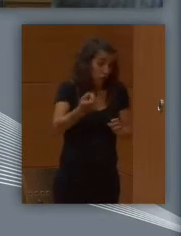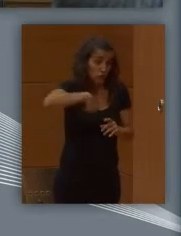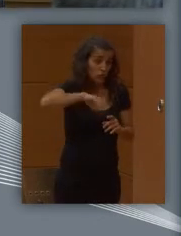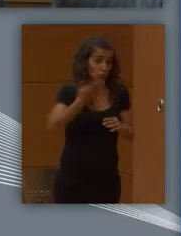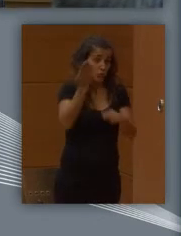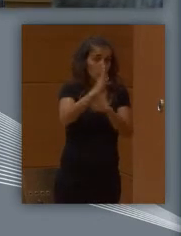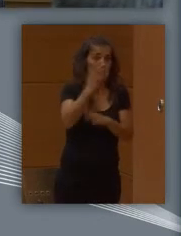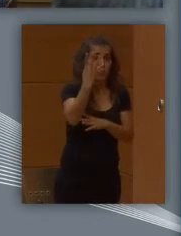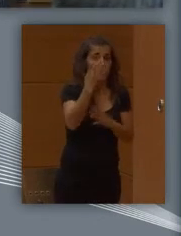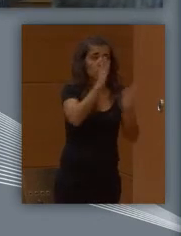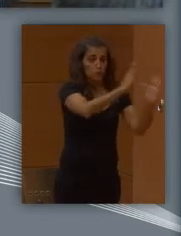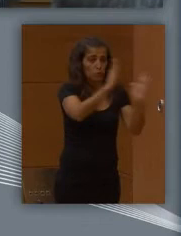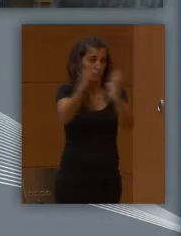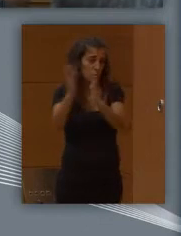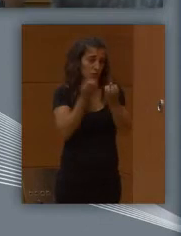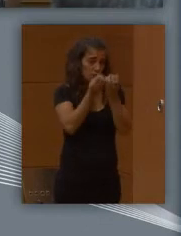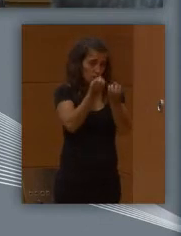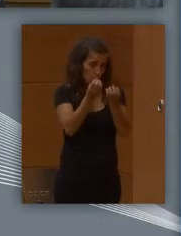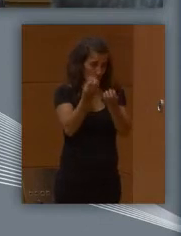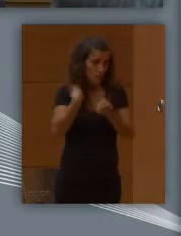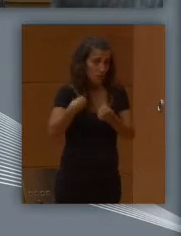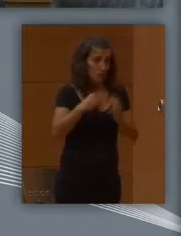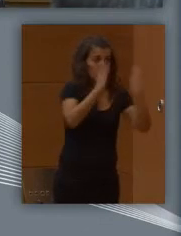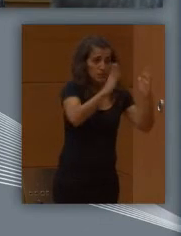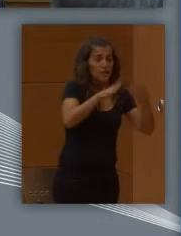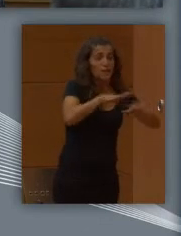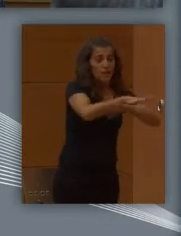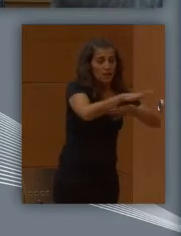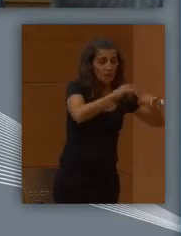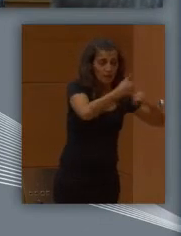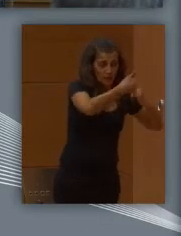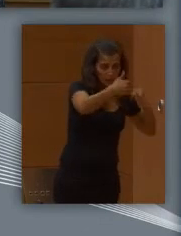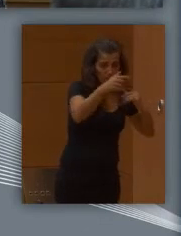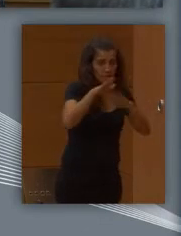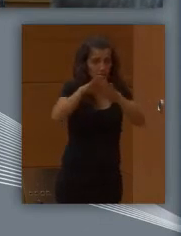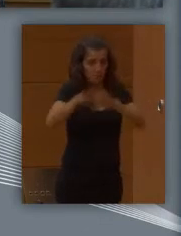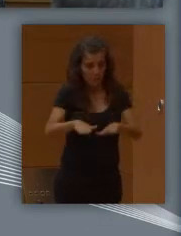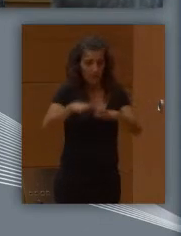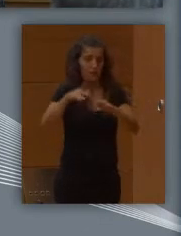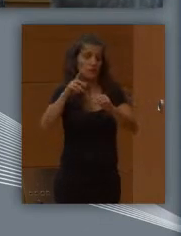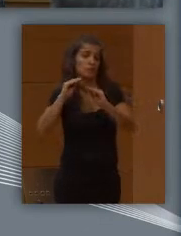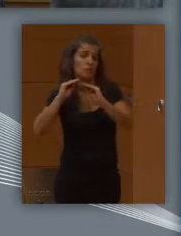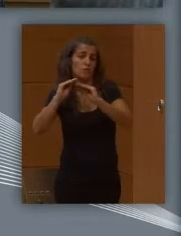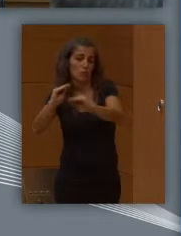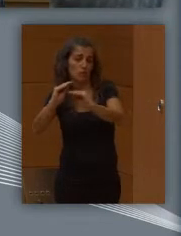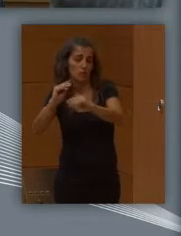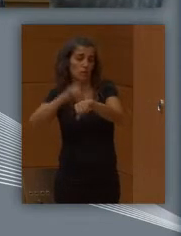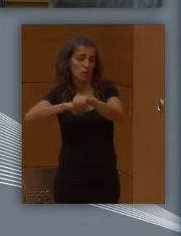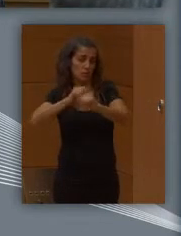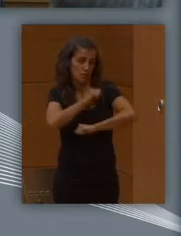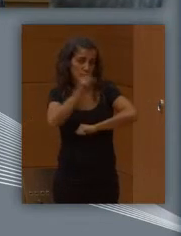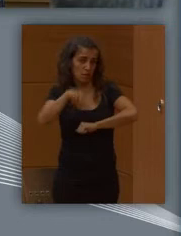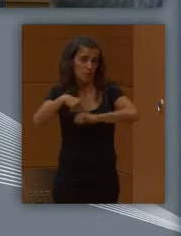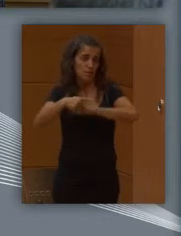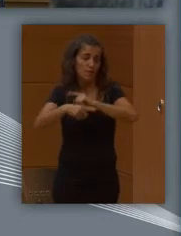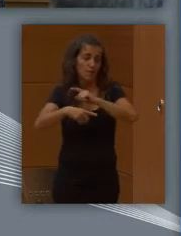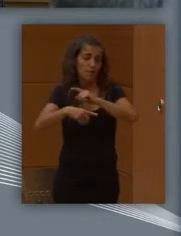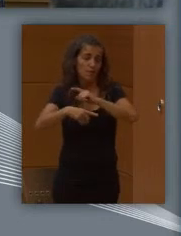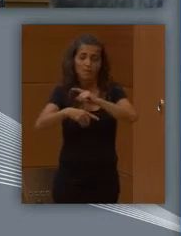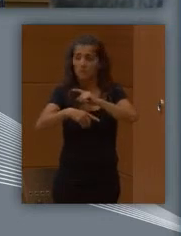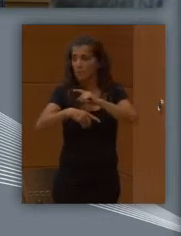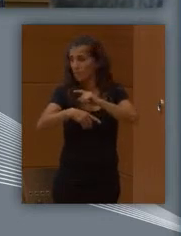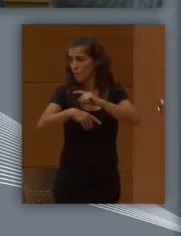4 bloques de información, información de la estructura de la red de líneas, las paradas, información de tiempos de espera y de la operación en tiempo